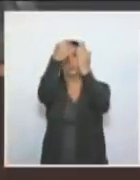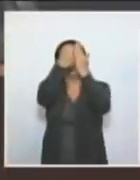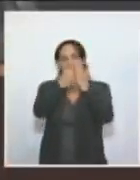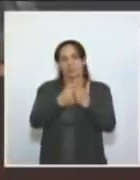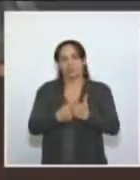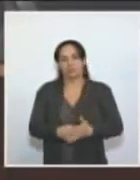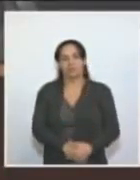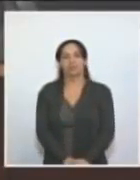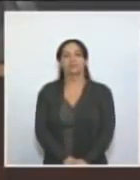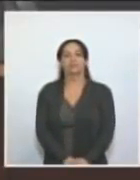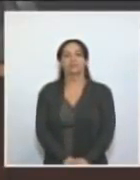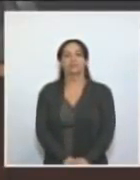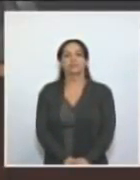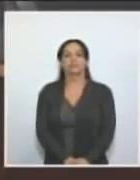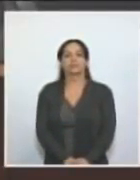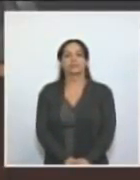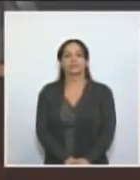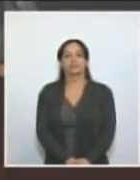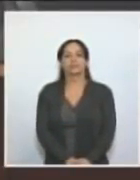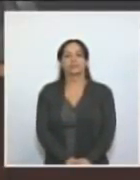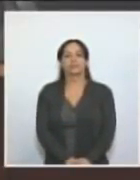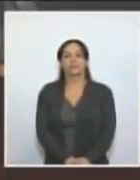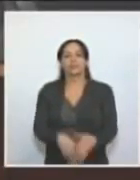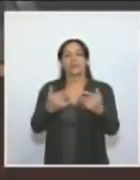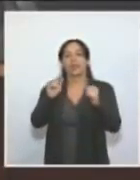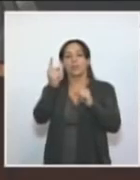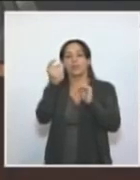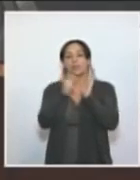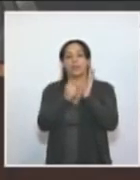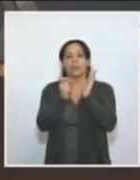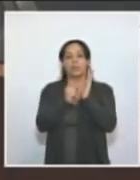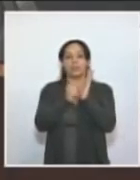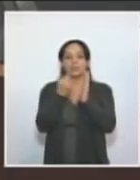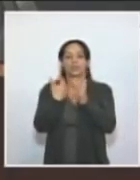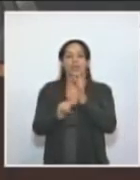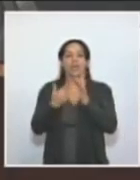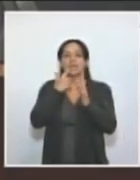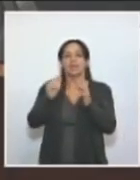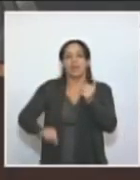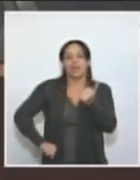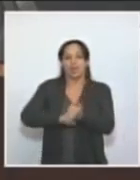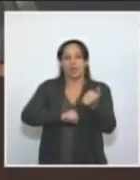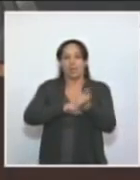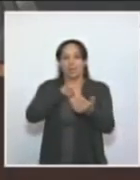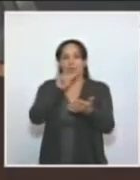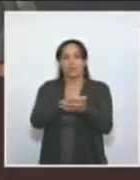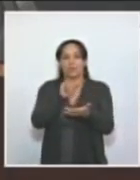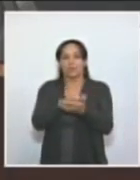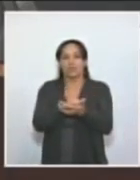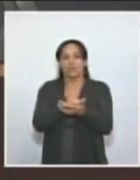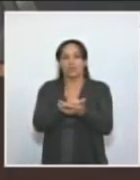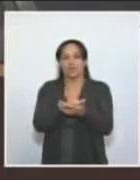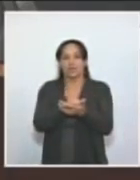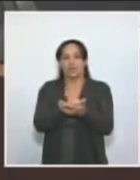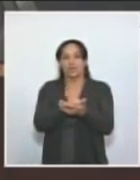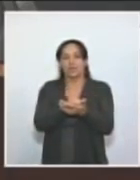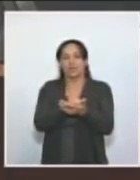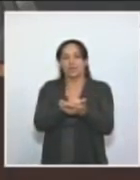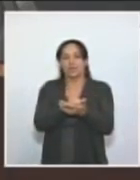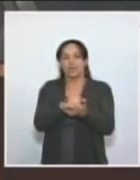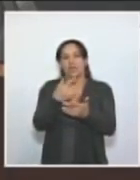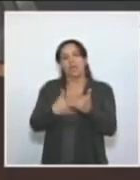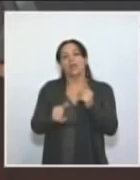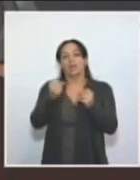primera medida que se tomó es que el incentivo, el apoyo a la carga del grano ya no era de 20